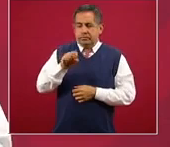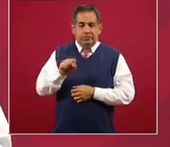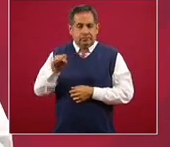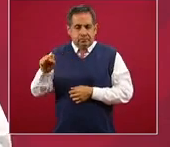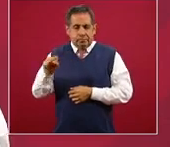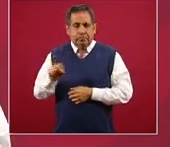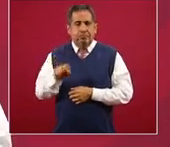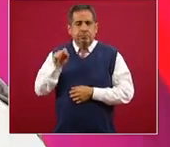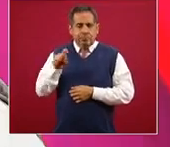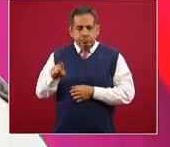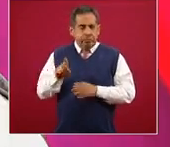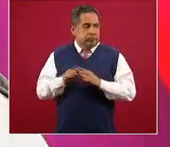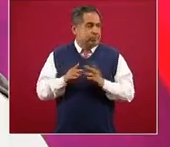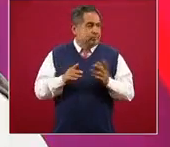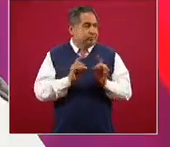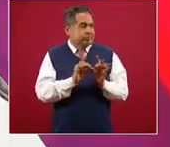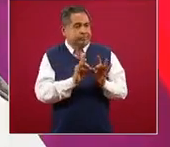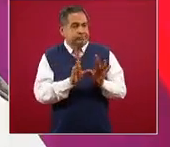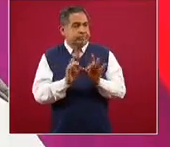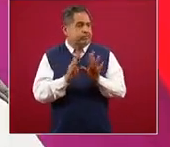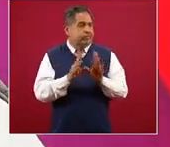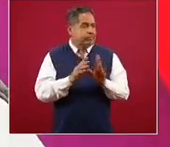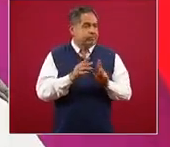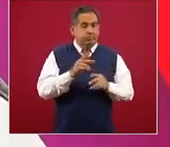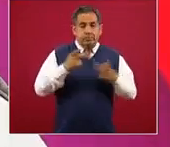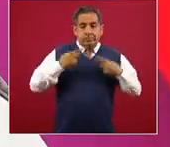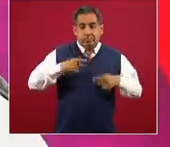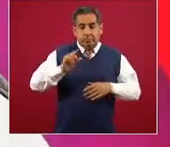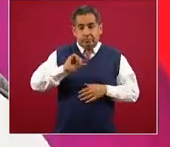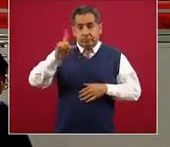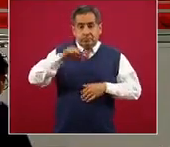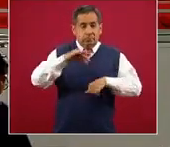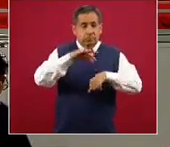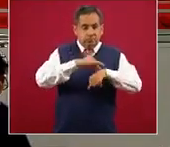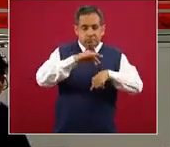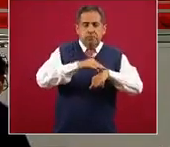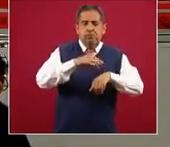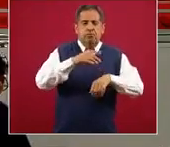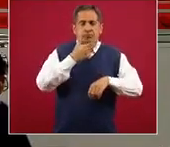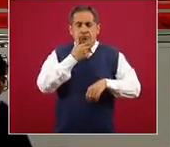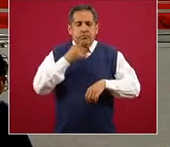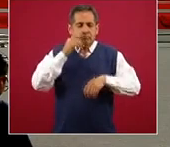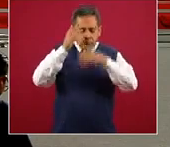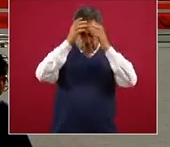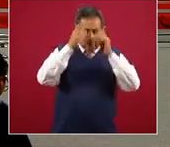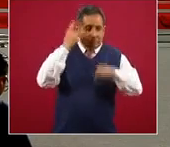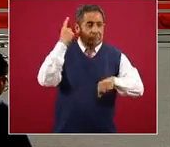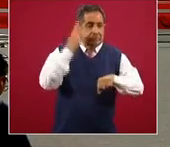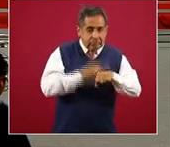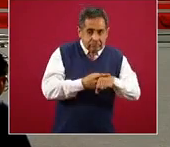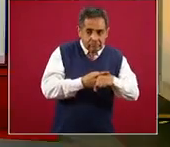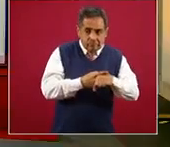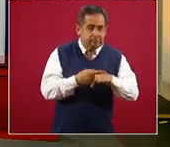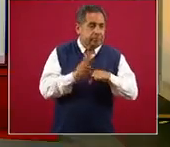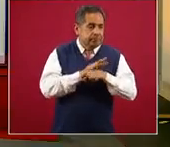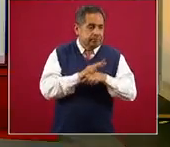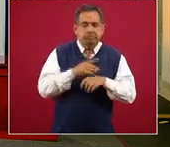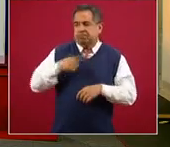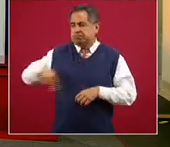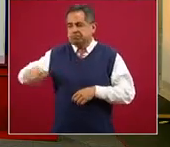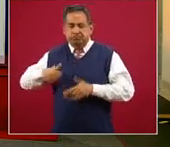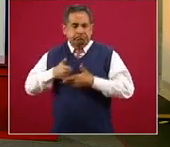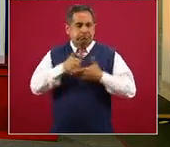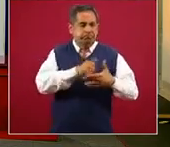este escenario de afectaciones a los profesionales de la salud por COVID-19, el doctor Víctor Hugo Borja nos hará el favor